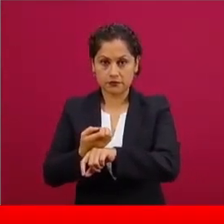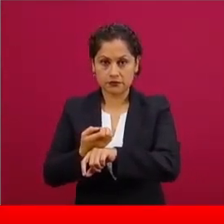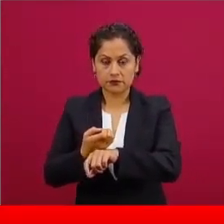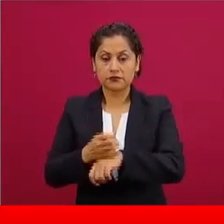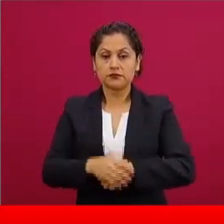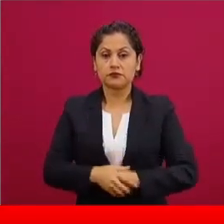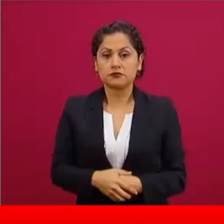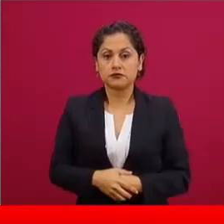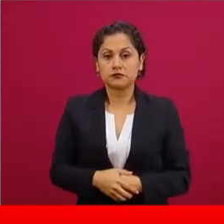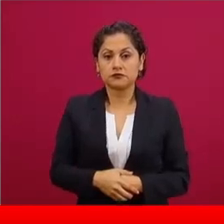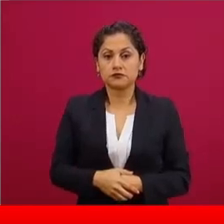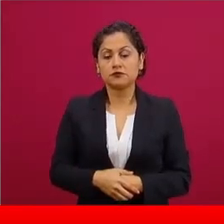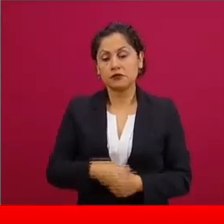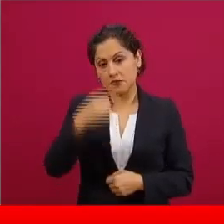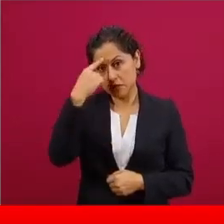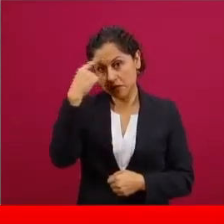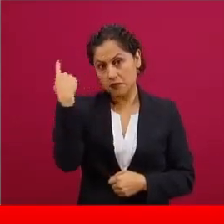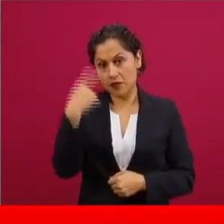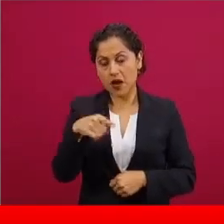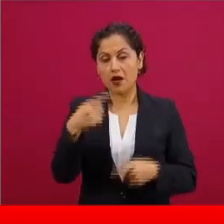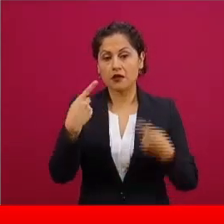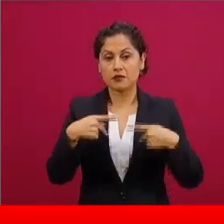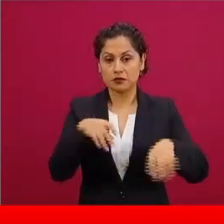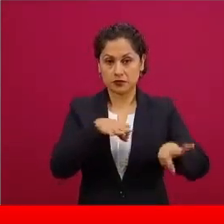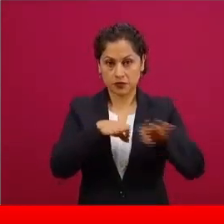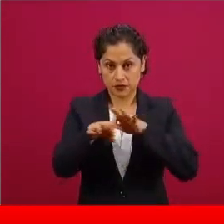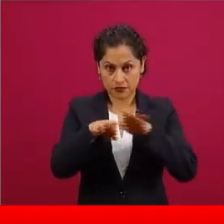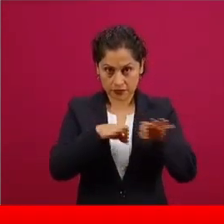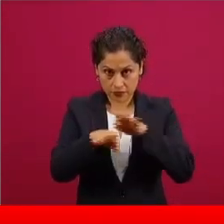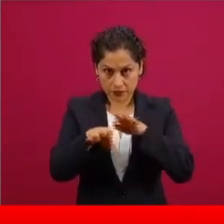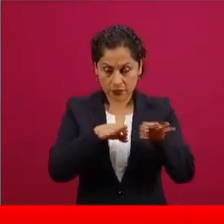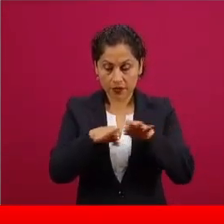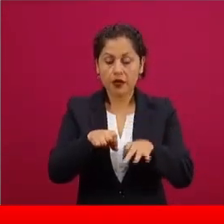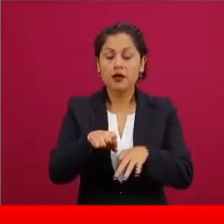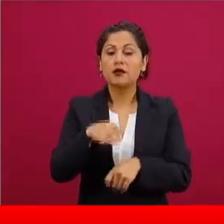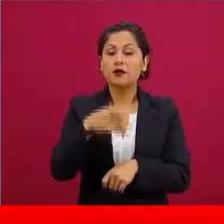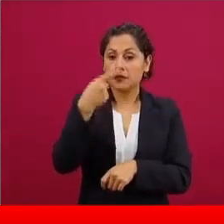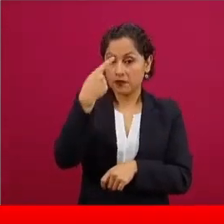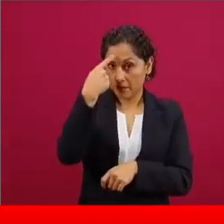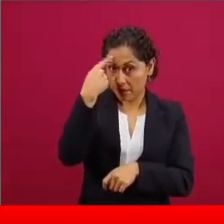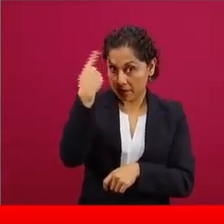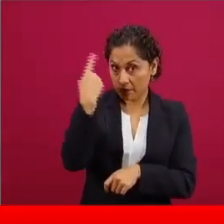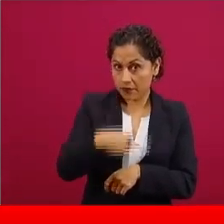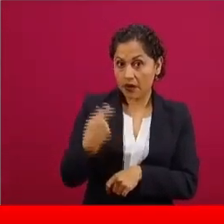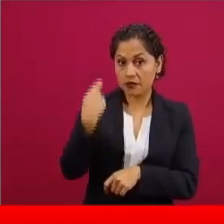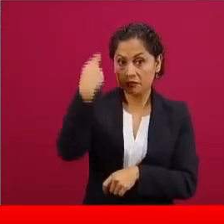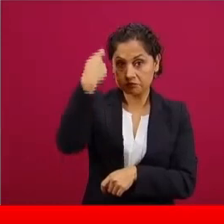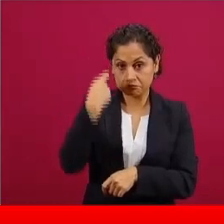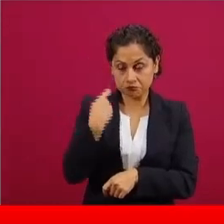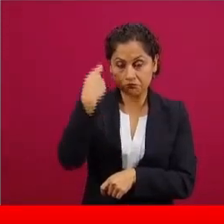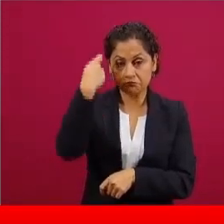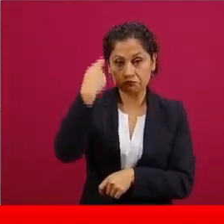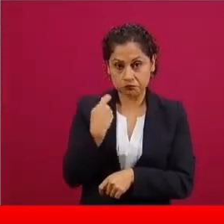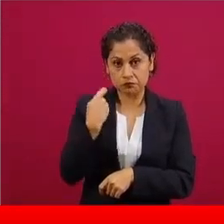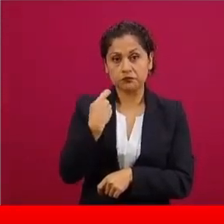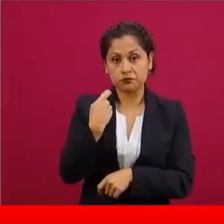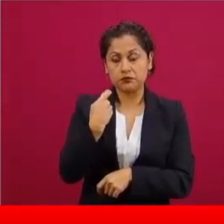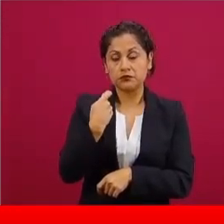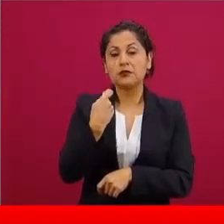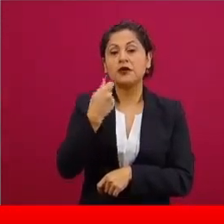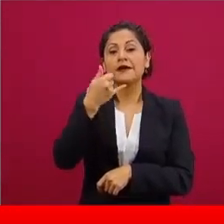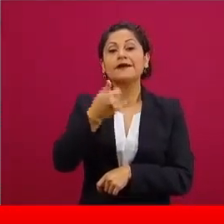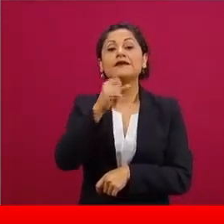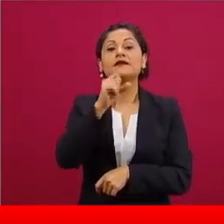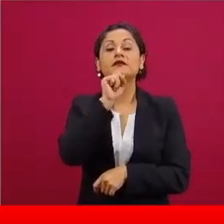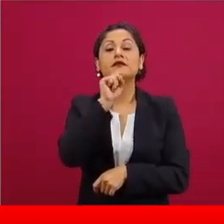el pago de nómina de pensiones' y la amortización y